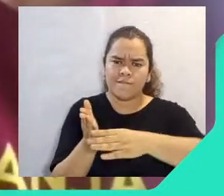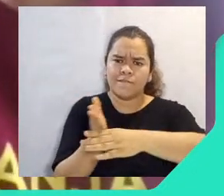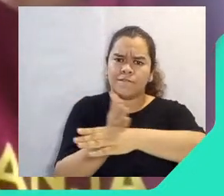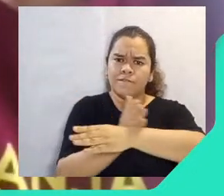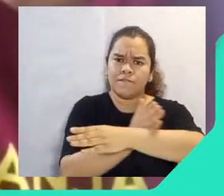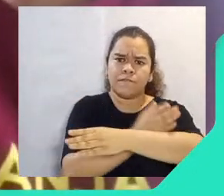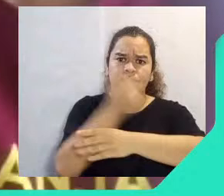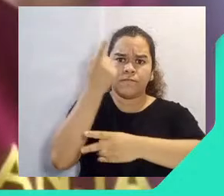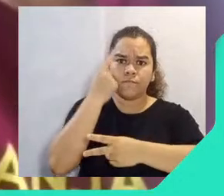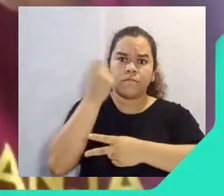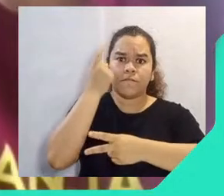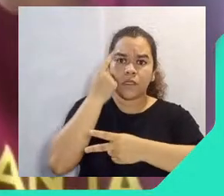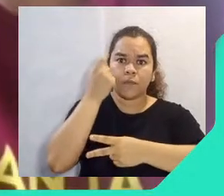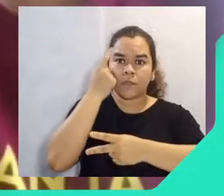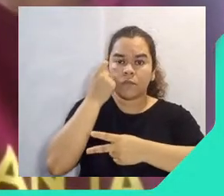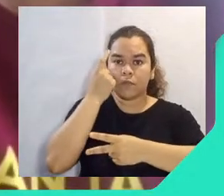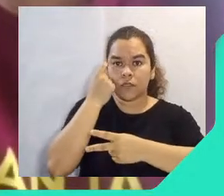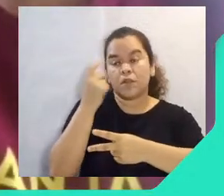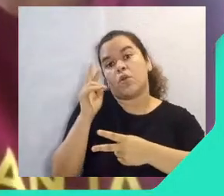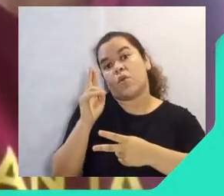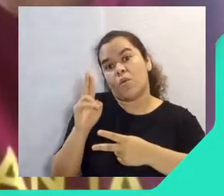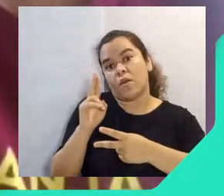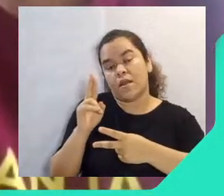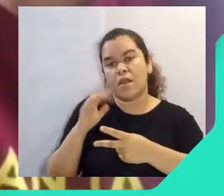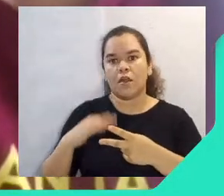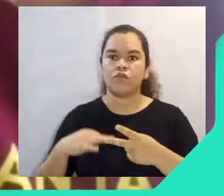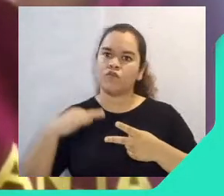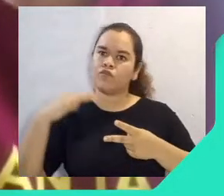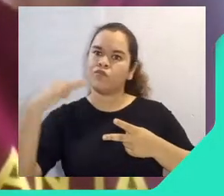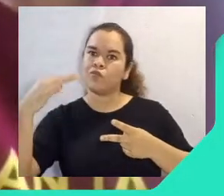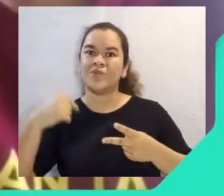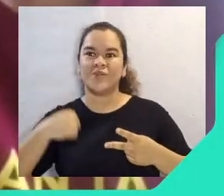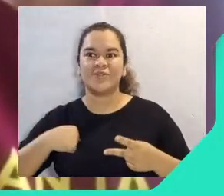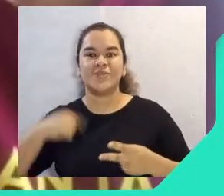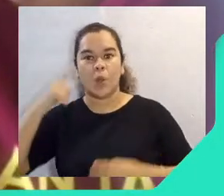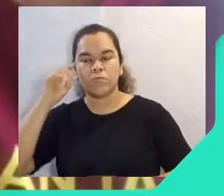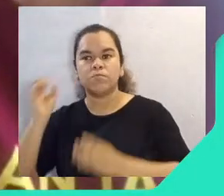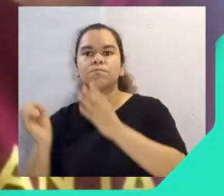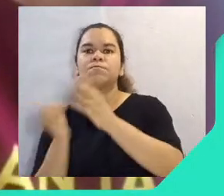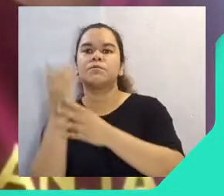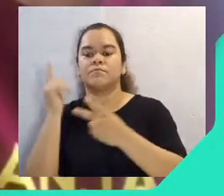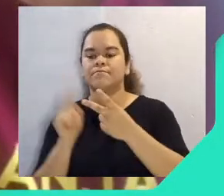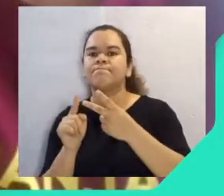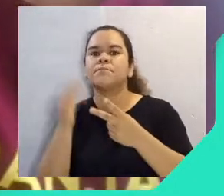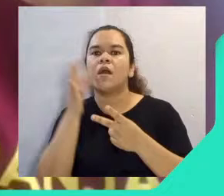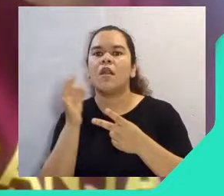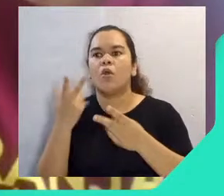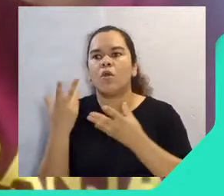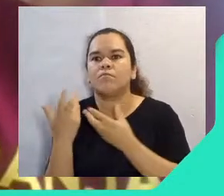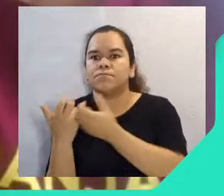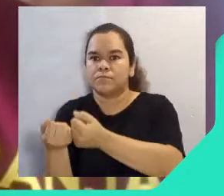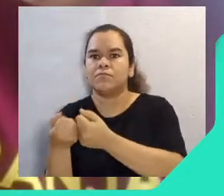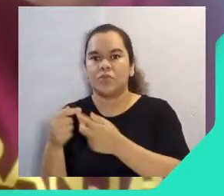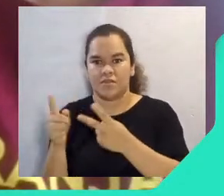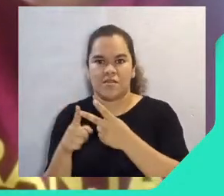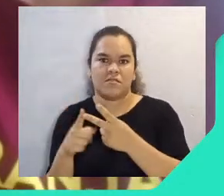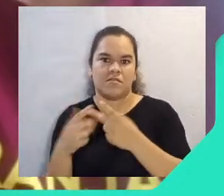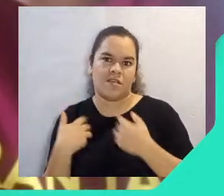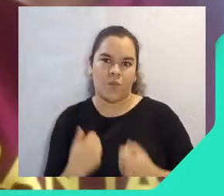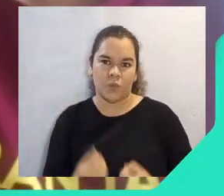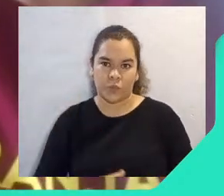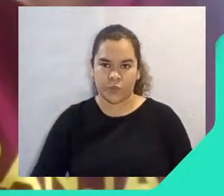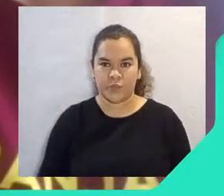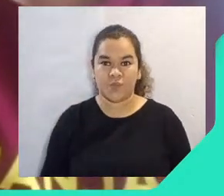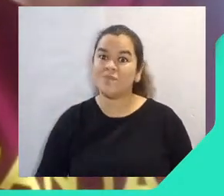en pasantías y futuras investigaciones poder aplicarlo a esta rama. Así que bueno, éxitos